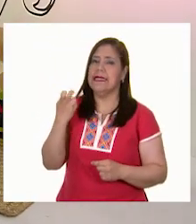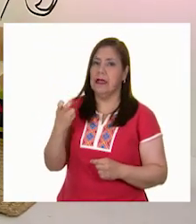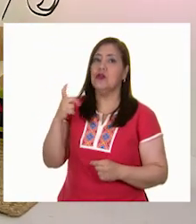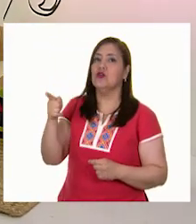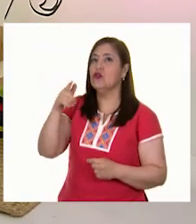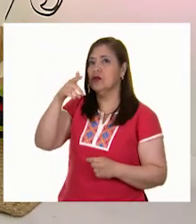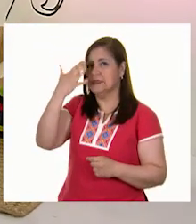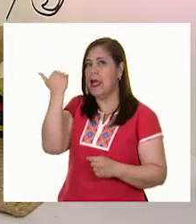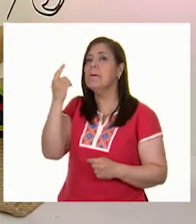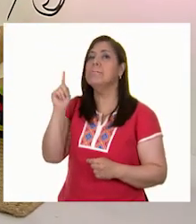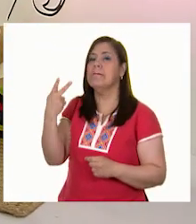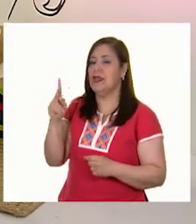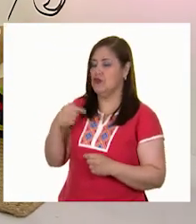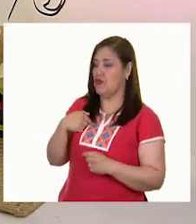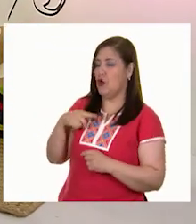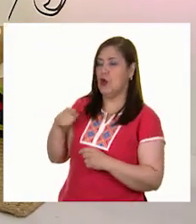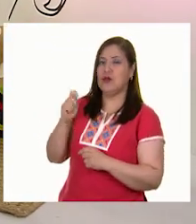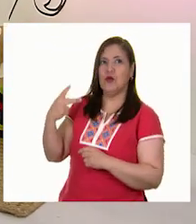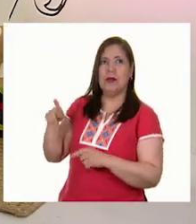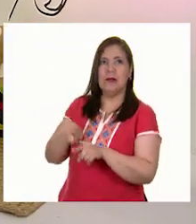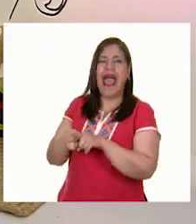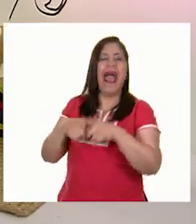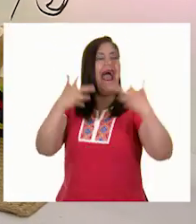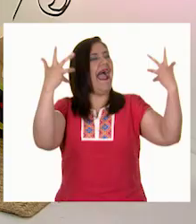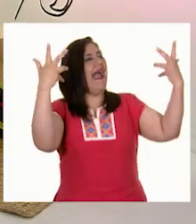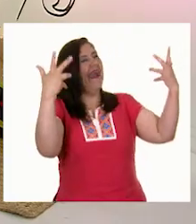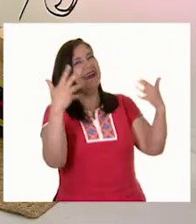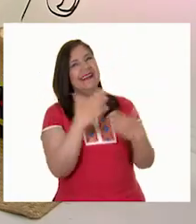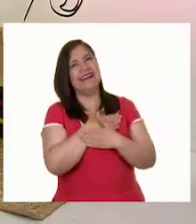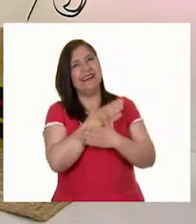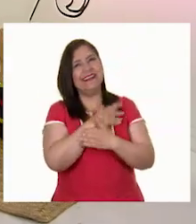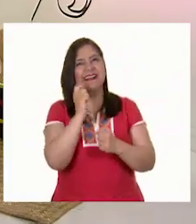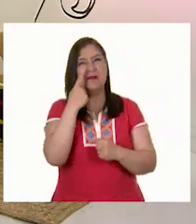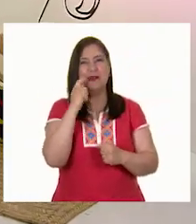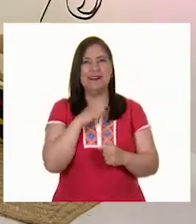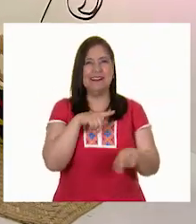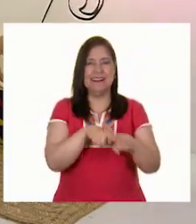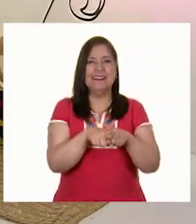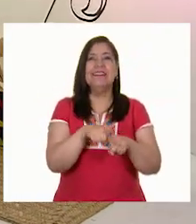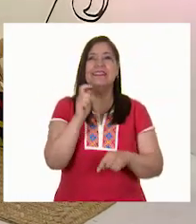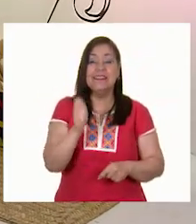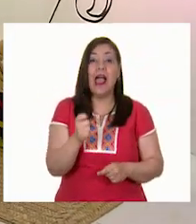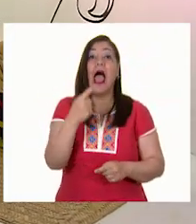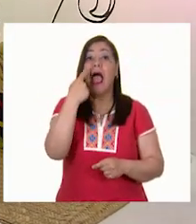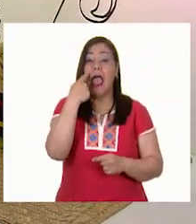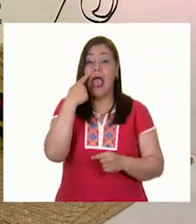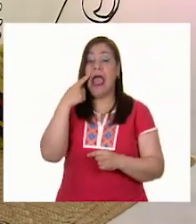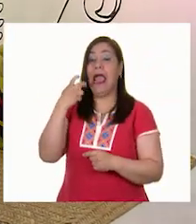es que yo soy tu hermano. ¡Hermano! ¡Hermana! Sí, y este